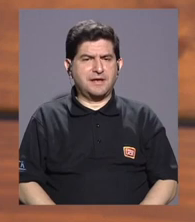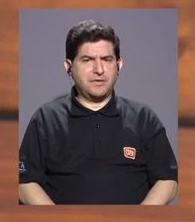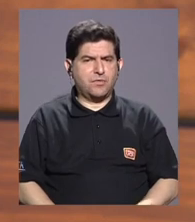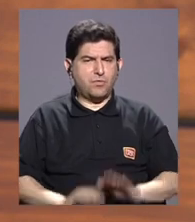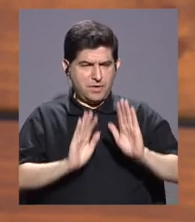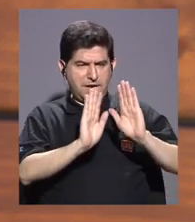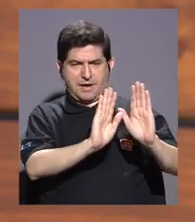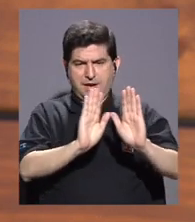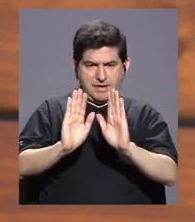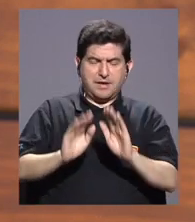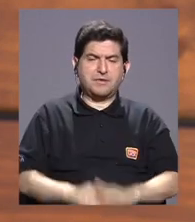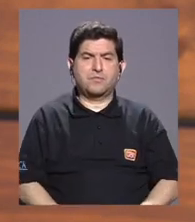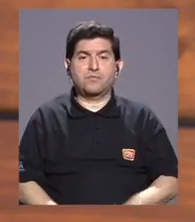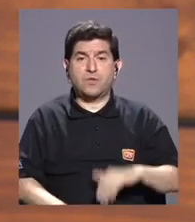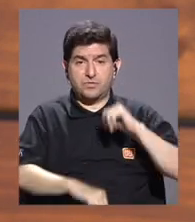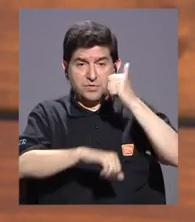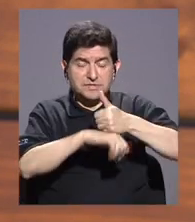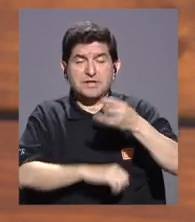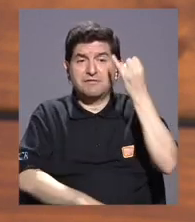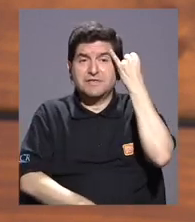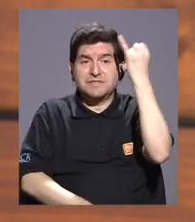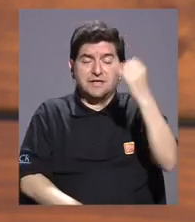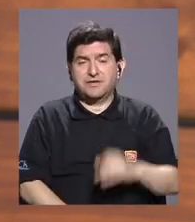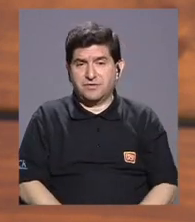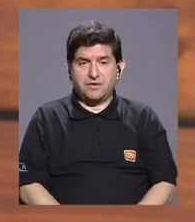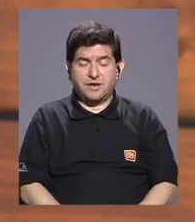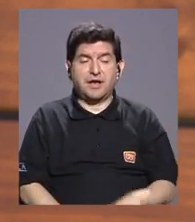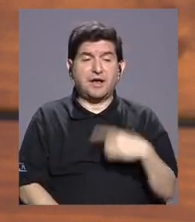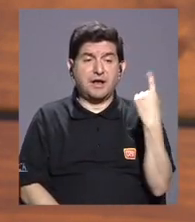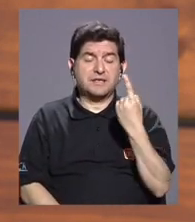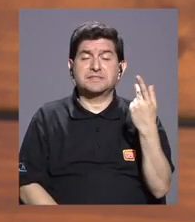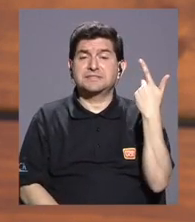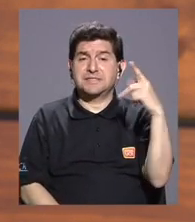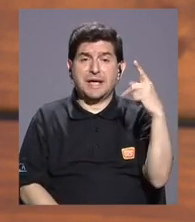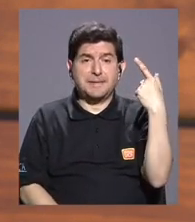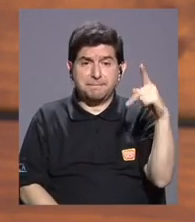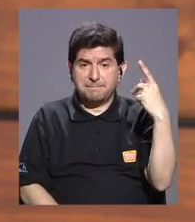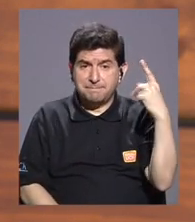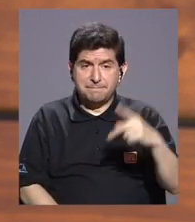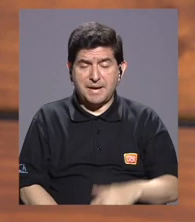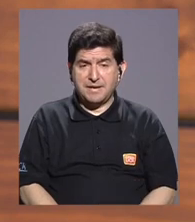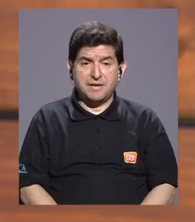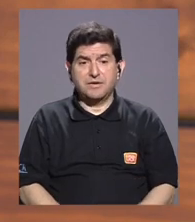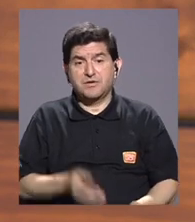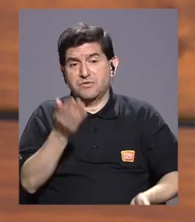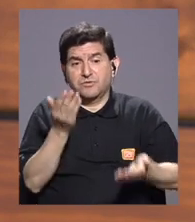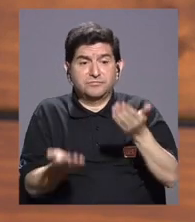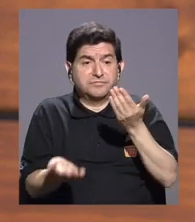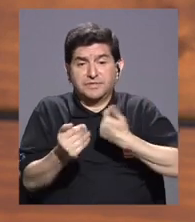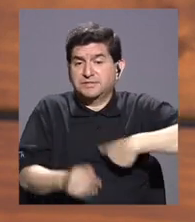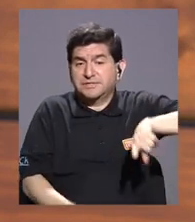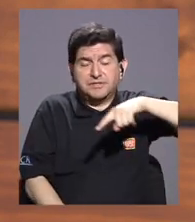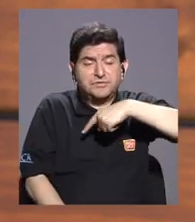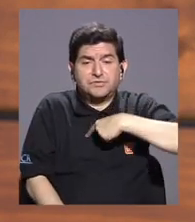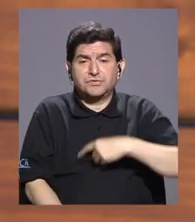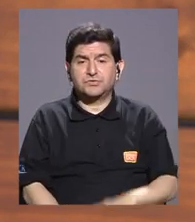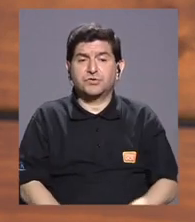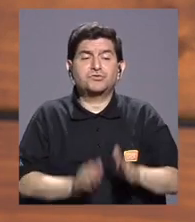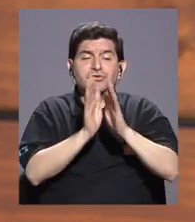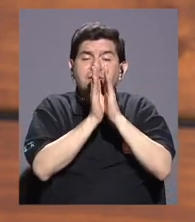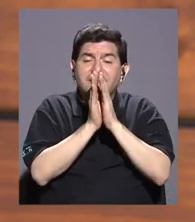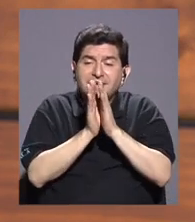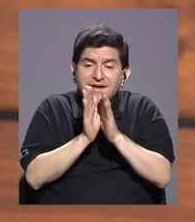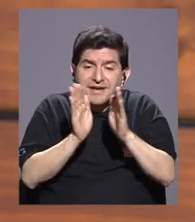distancias cuando usamos esas caracterizaciones ideológicas. Porque el PAC no es de izquierda. Siempre corremos el riesgo, ¿sí? Siempre corremos el riesgo de